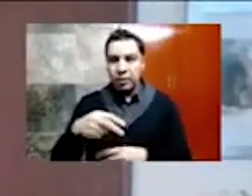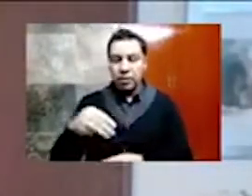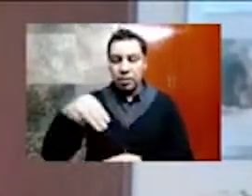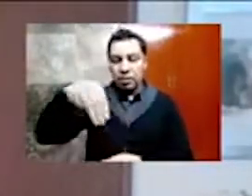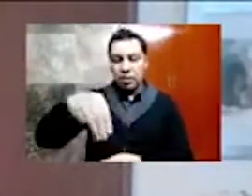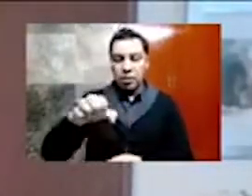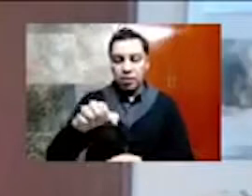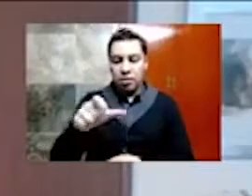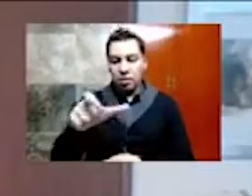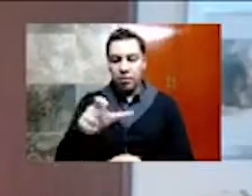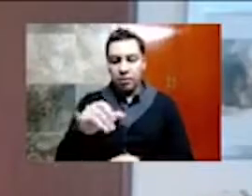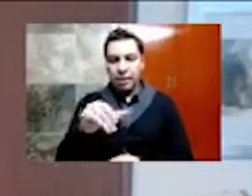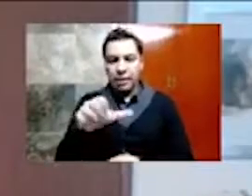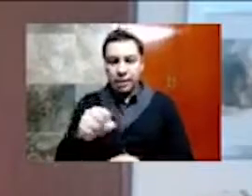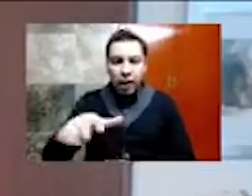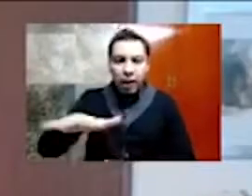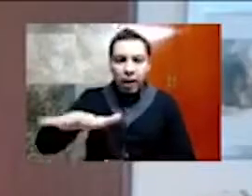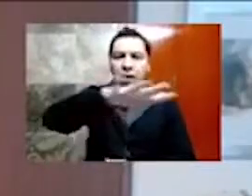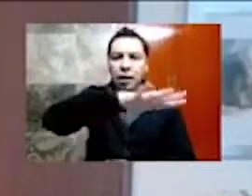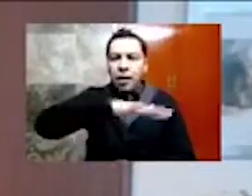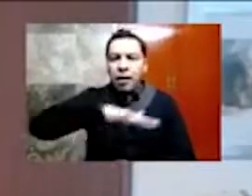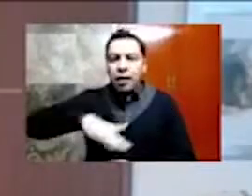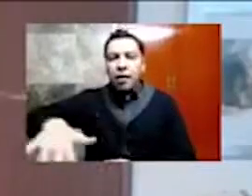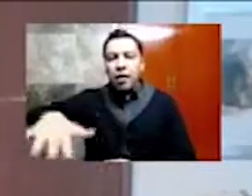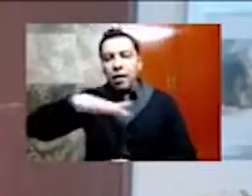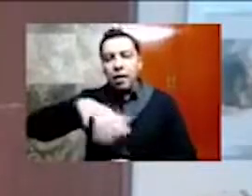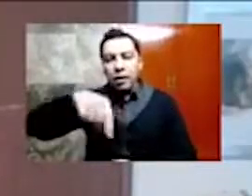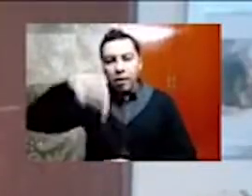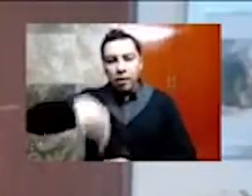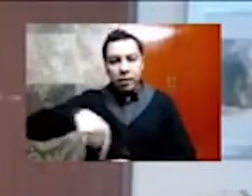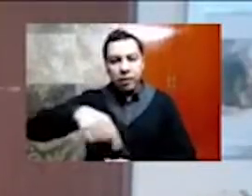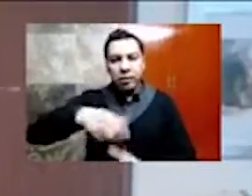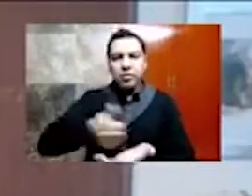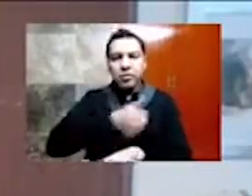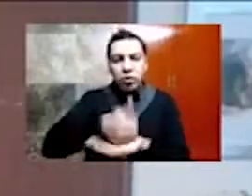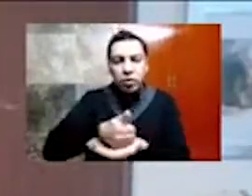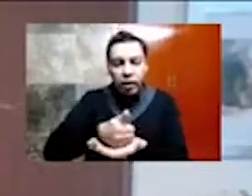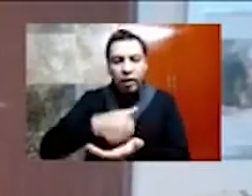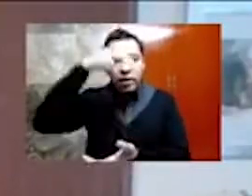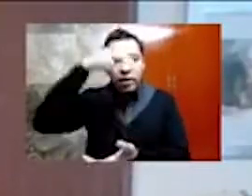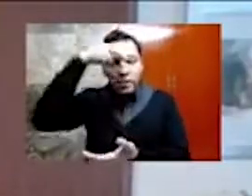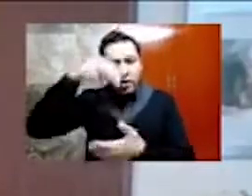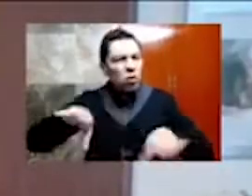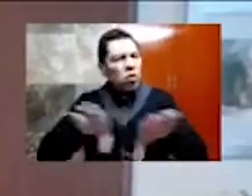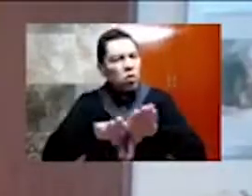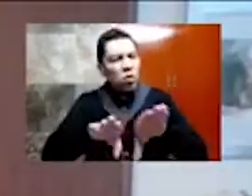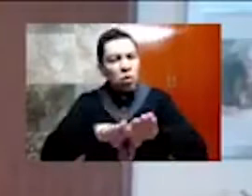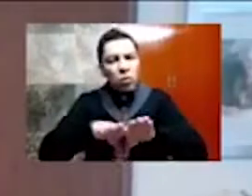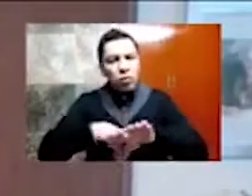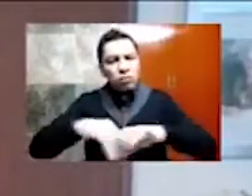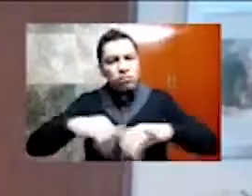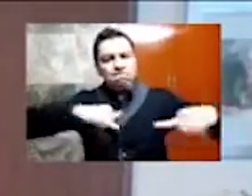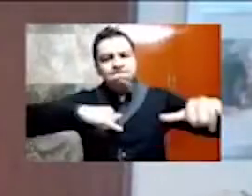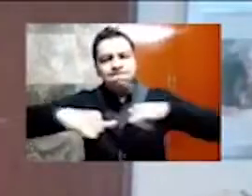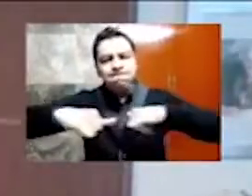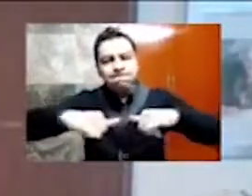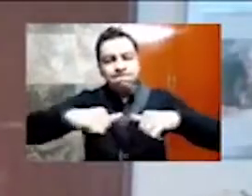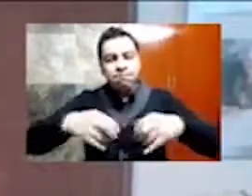grupos humanos, su territorio, las dimensiones de los lagos, los conflictos. ¿Cuáles eran esas condiciones,